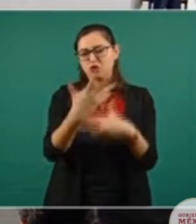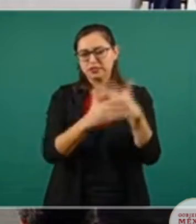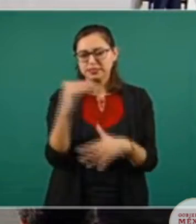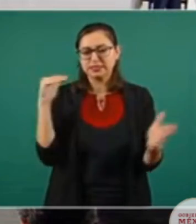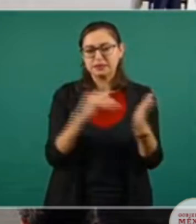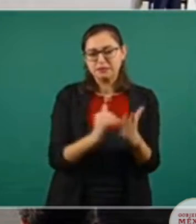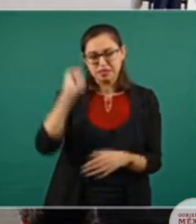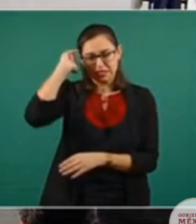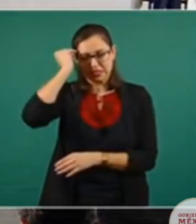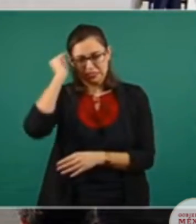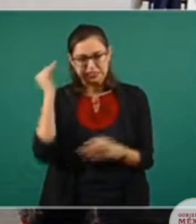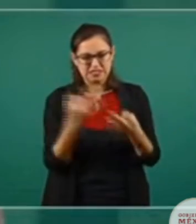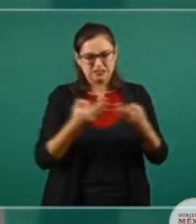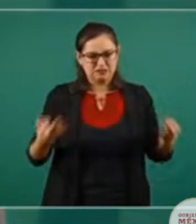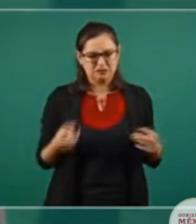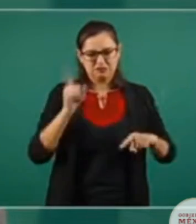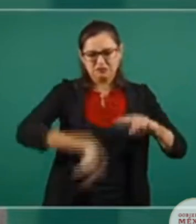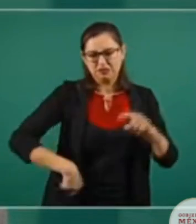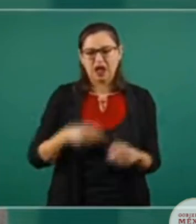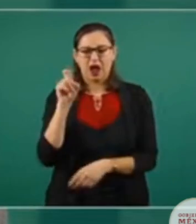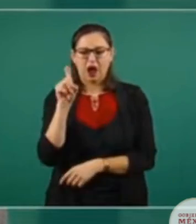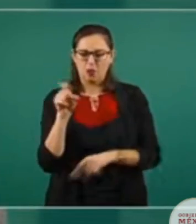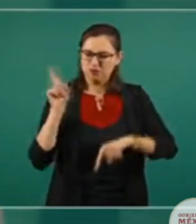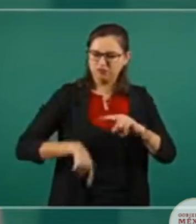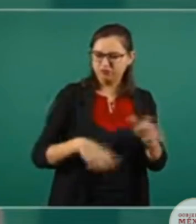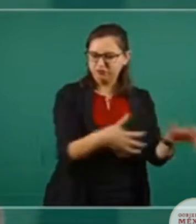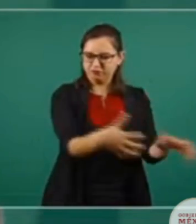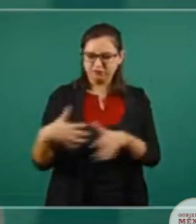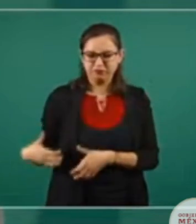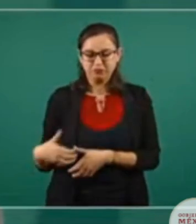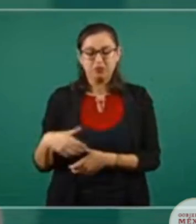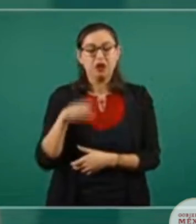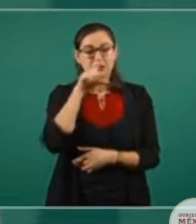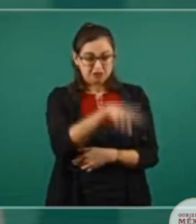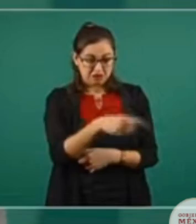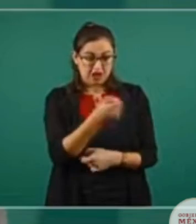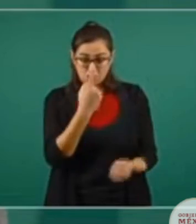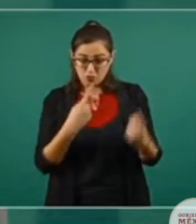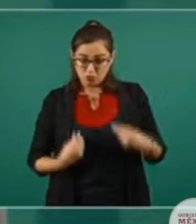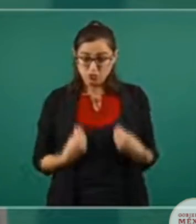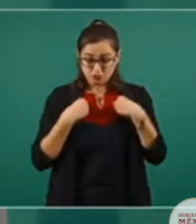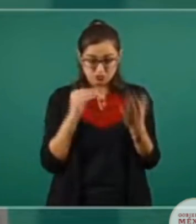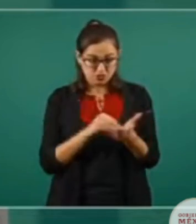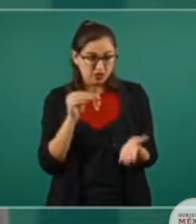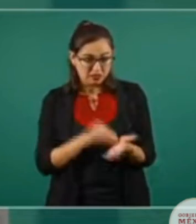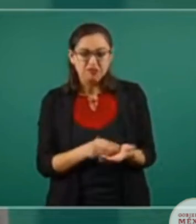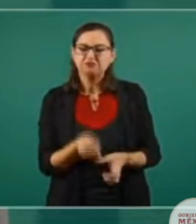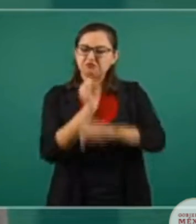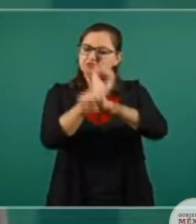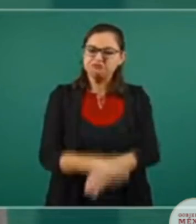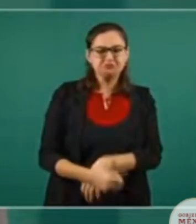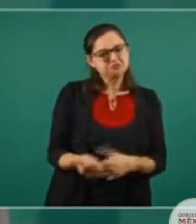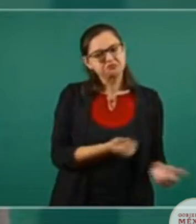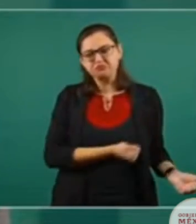para quitarles sus tierras y sus aguas y los deportaron a trabajar como esclavos